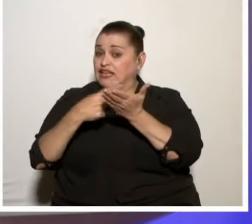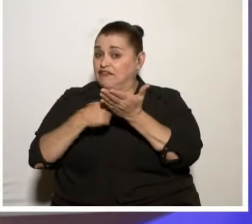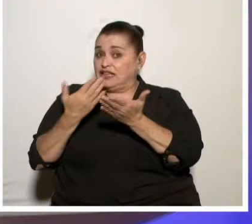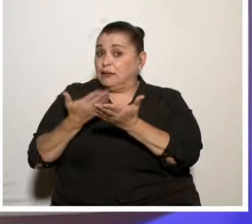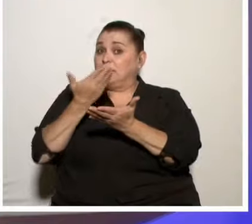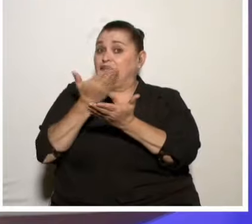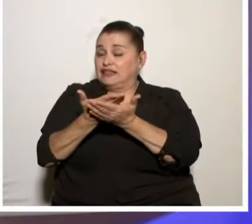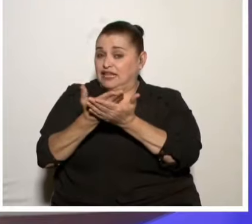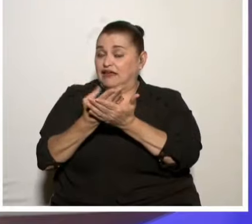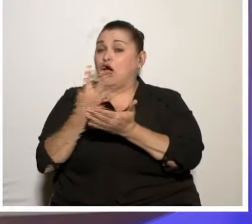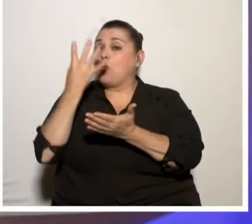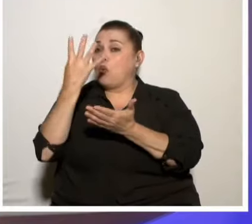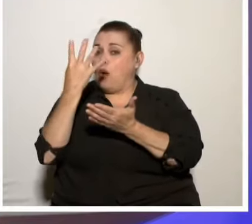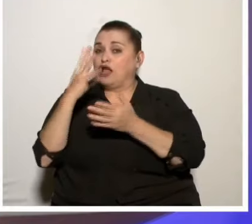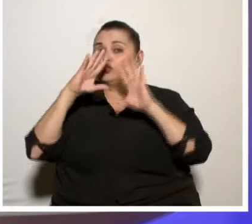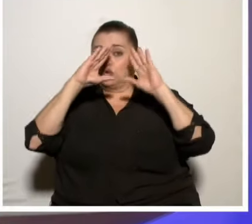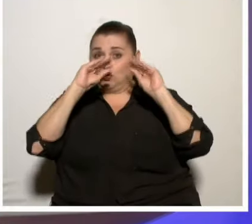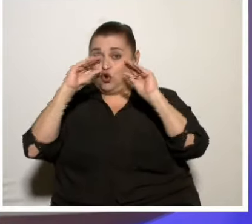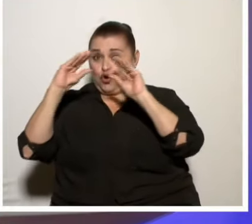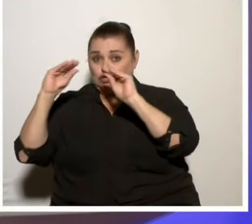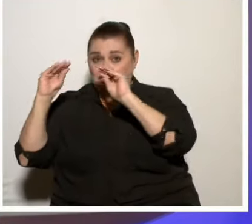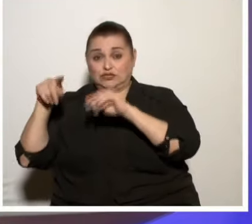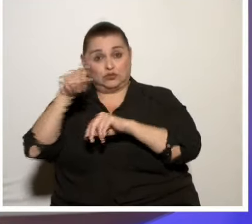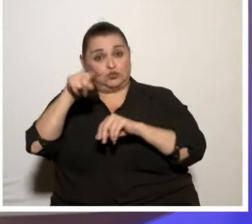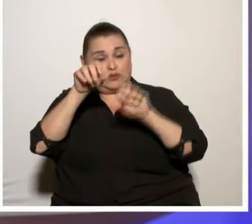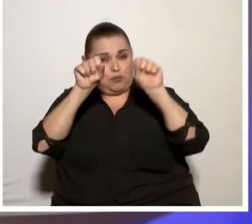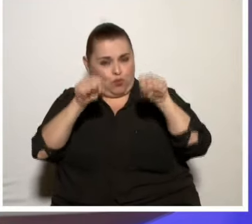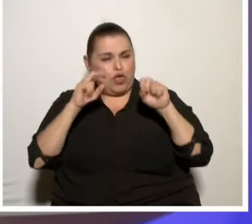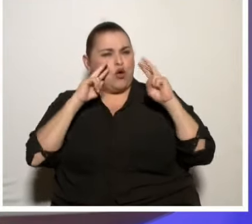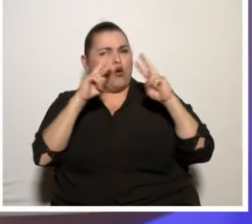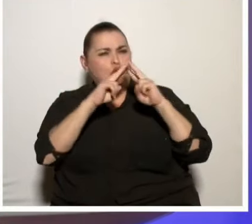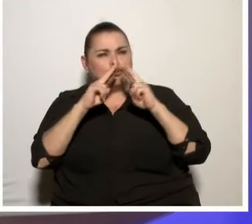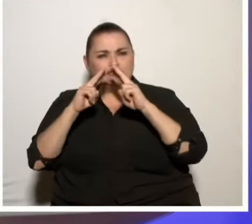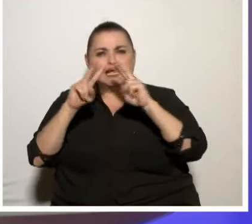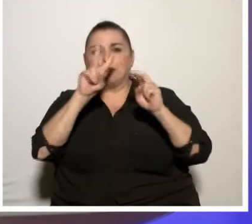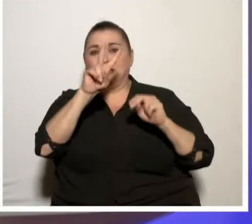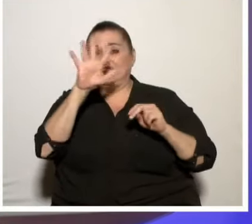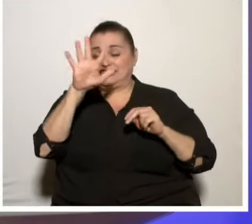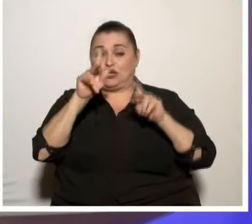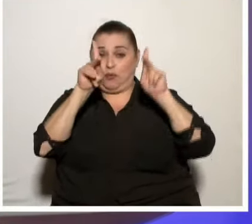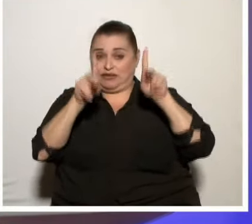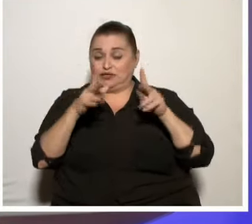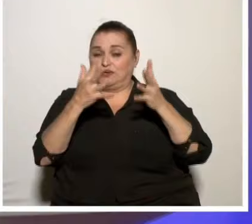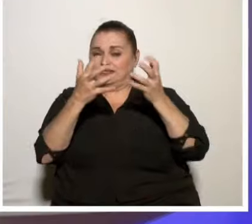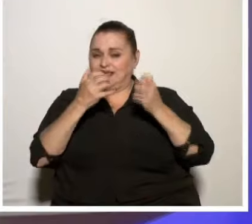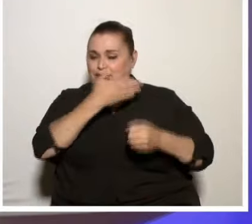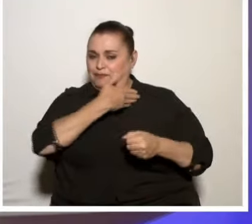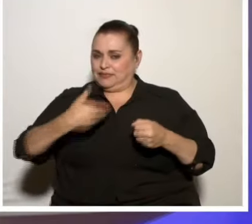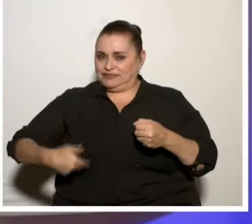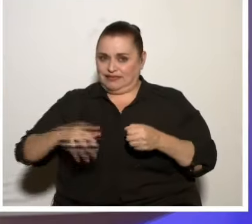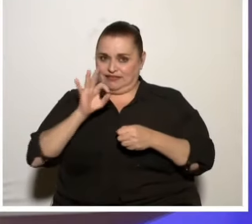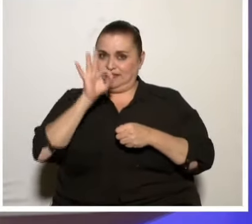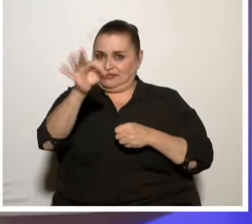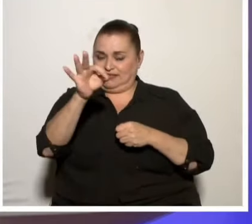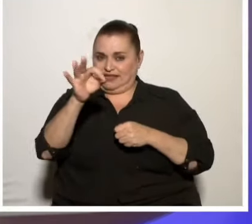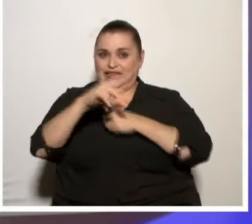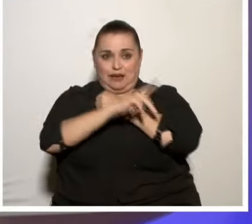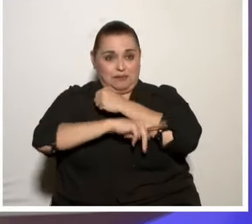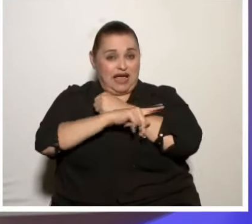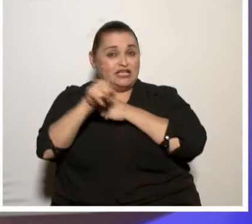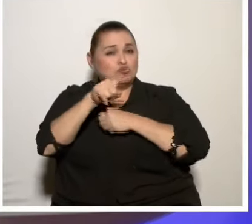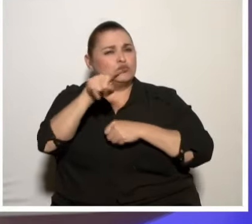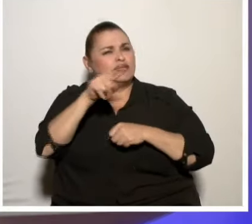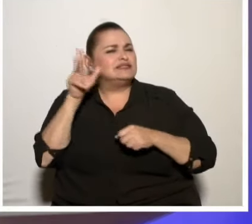en 4 sesiones, 4 noches, que usted pueda conocer a los 25 aspirantes a la presidencia de la República. Escuche